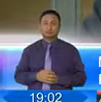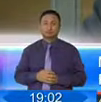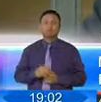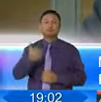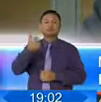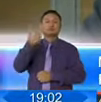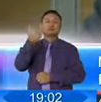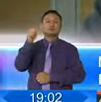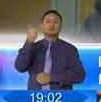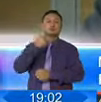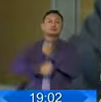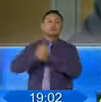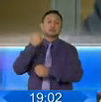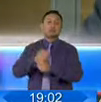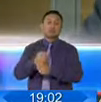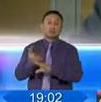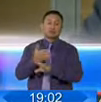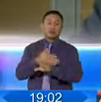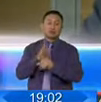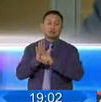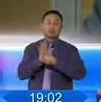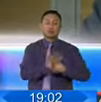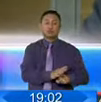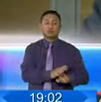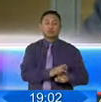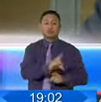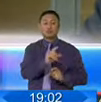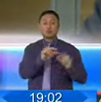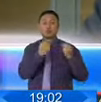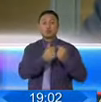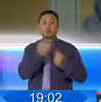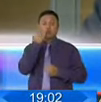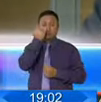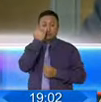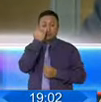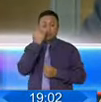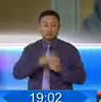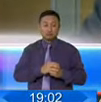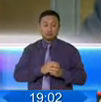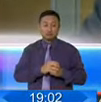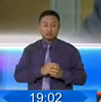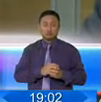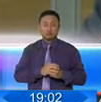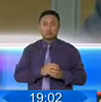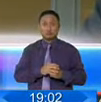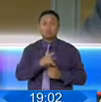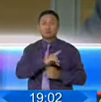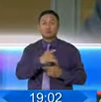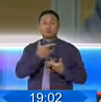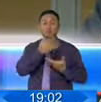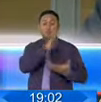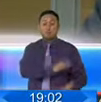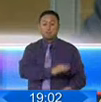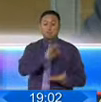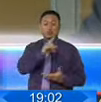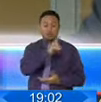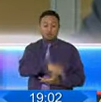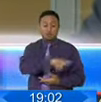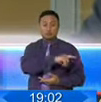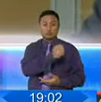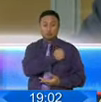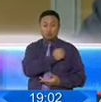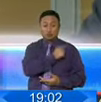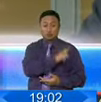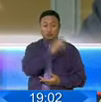10 años la exclusión que han sufrido los pueblos indígenas y la representación legítima que deben tener